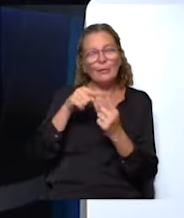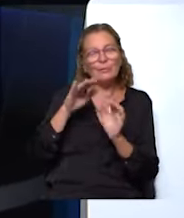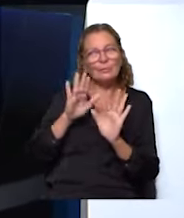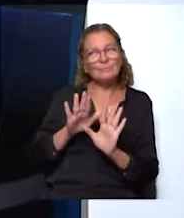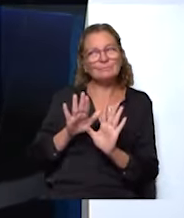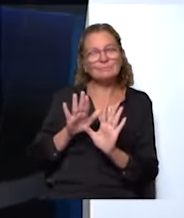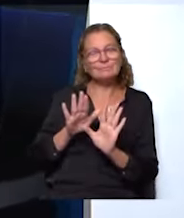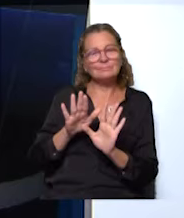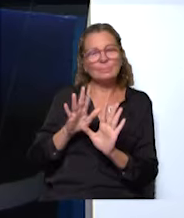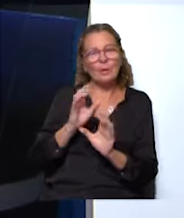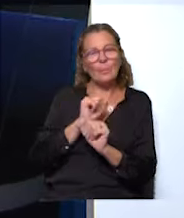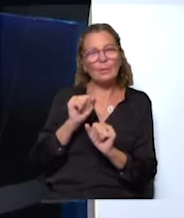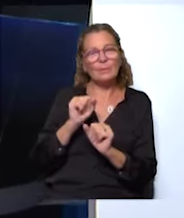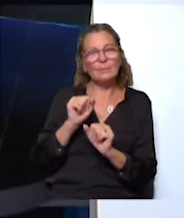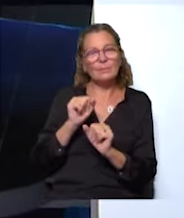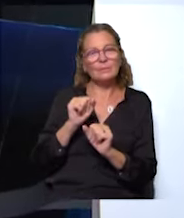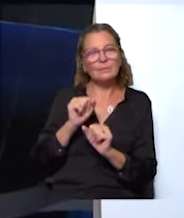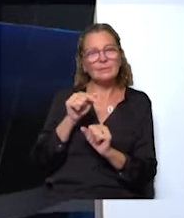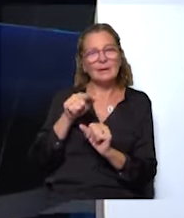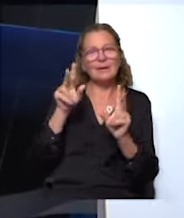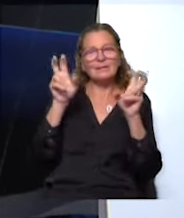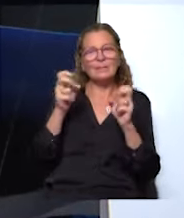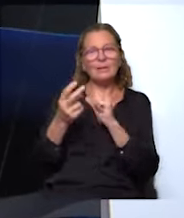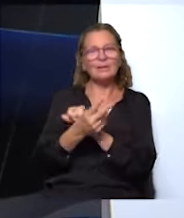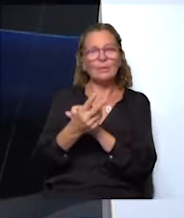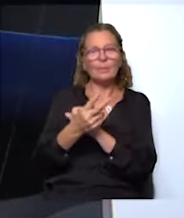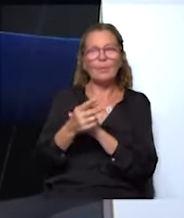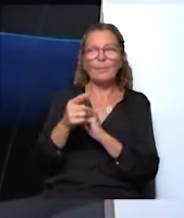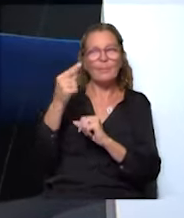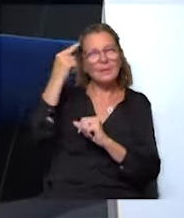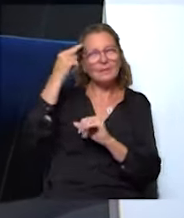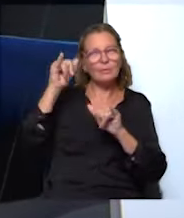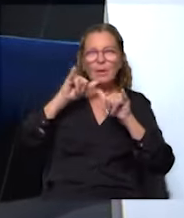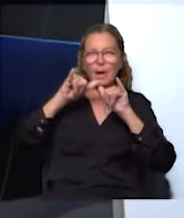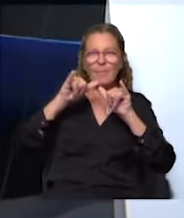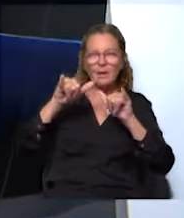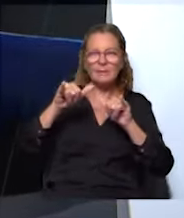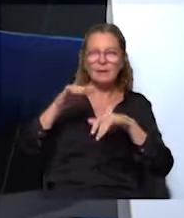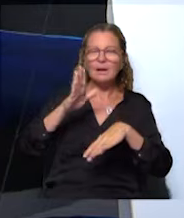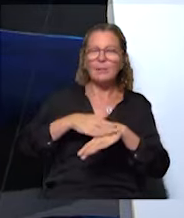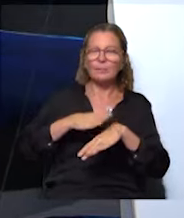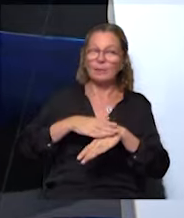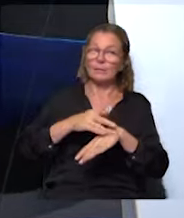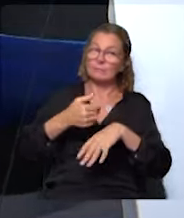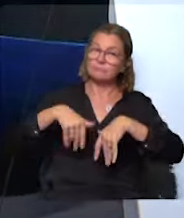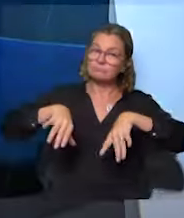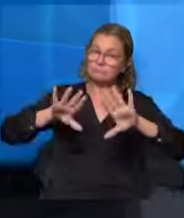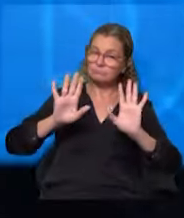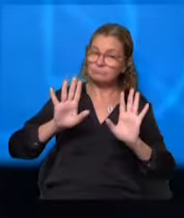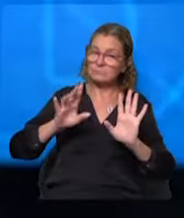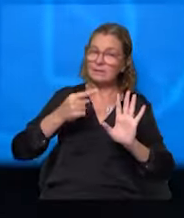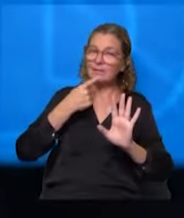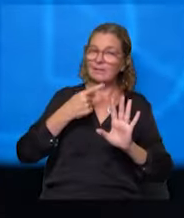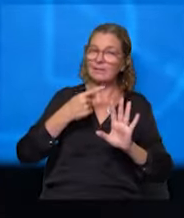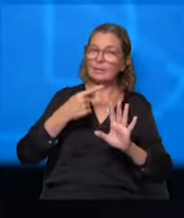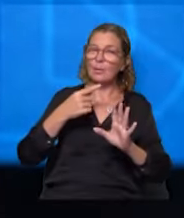acá no podemos usar el tema seguridad como botín electoral irresponsablemente Tenemos que